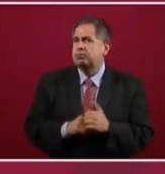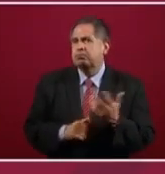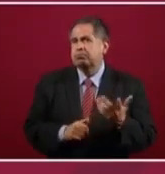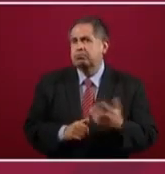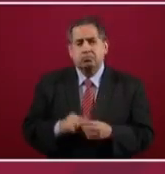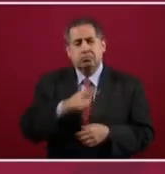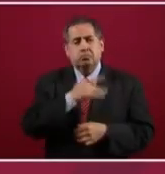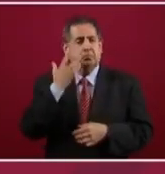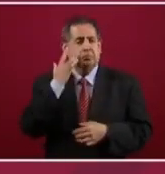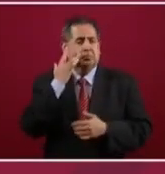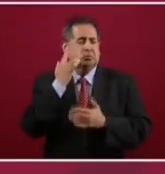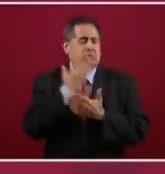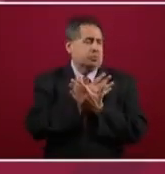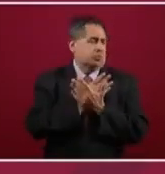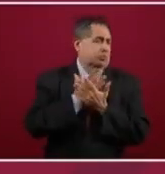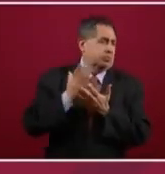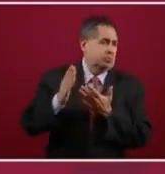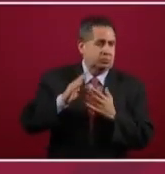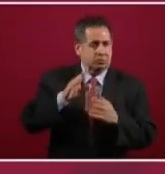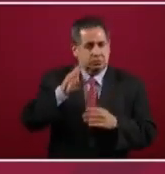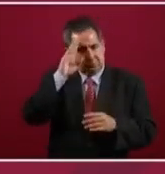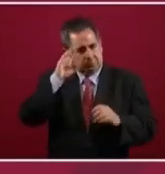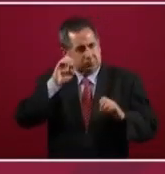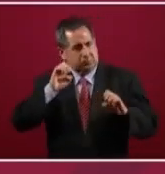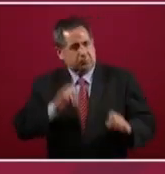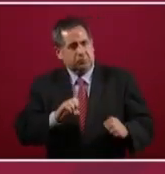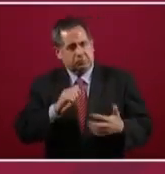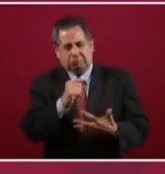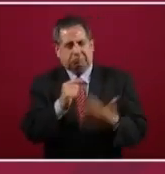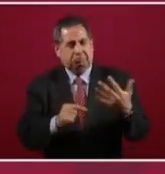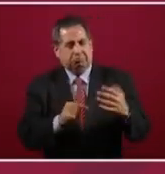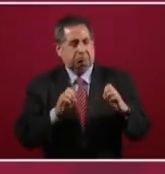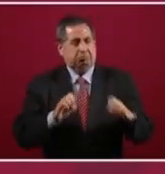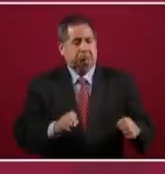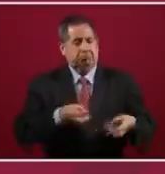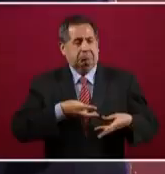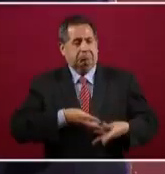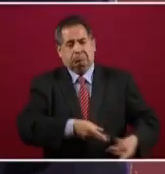con lujos de todo tipo.